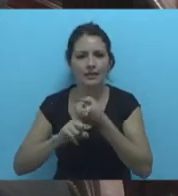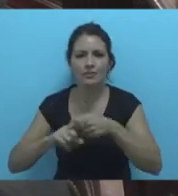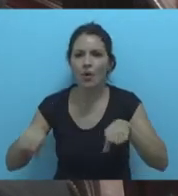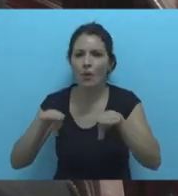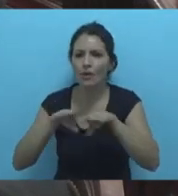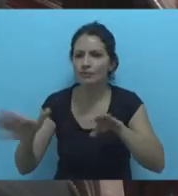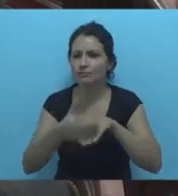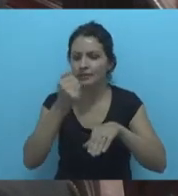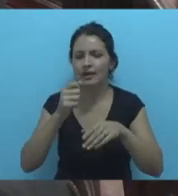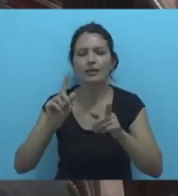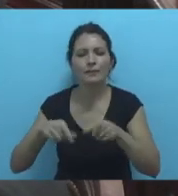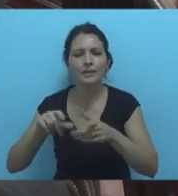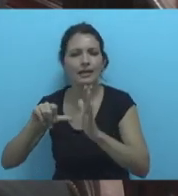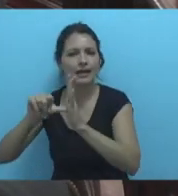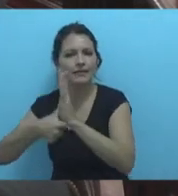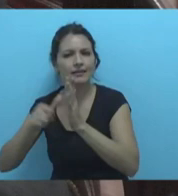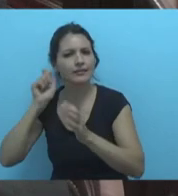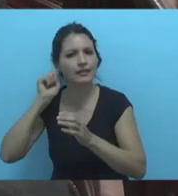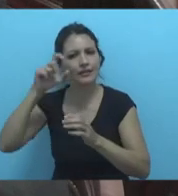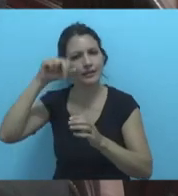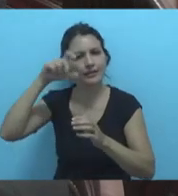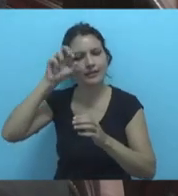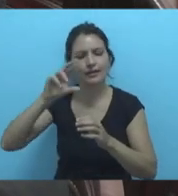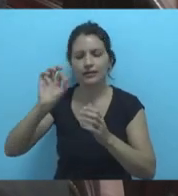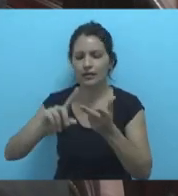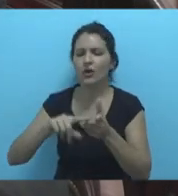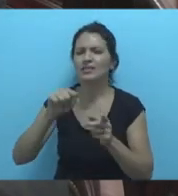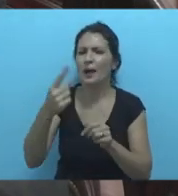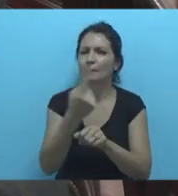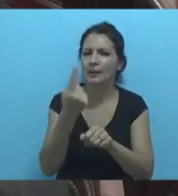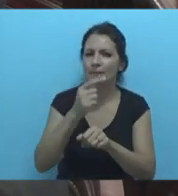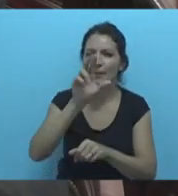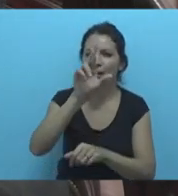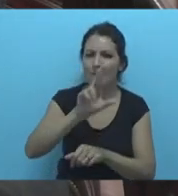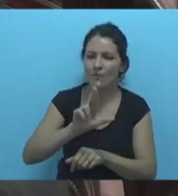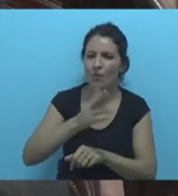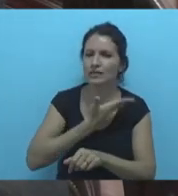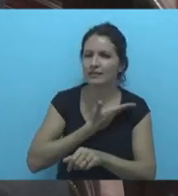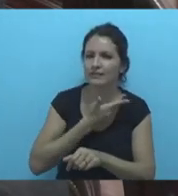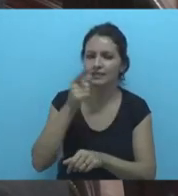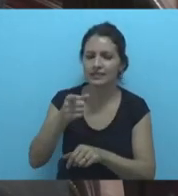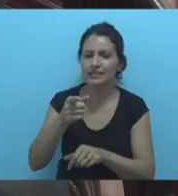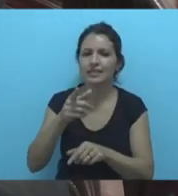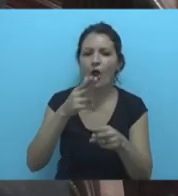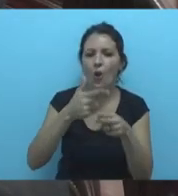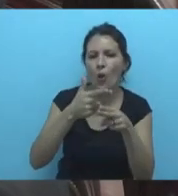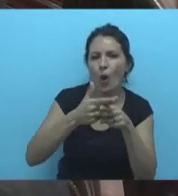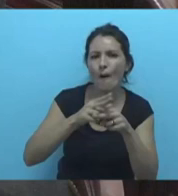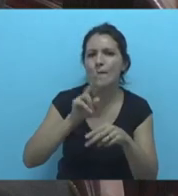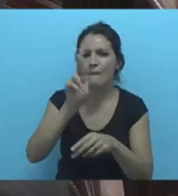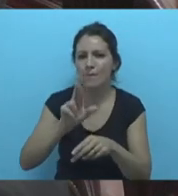fue una de las primeras santafesinas en obtener su documento con su nombre y con su sexo gracias a